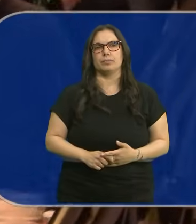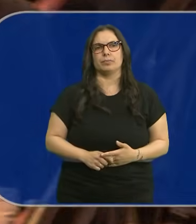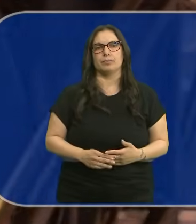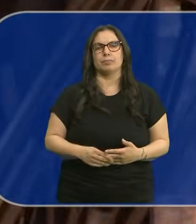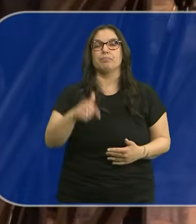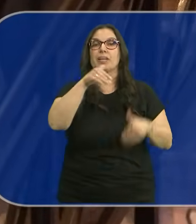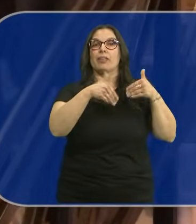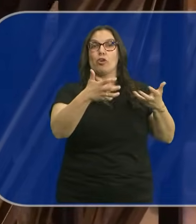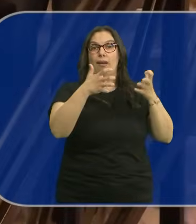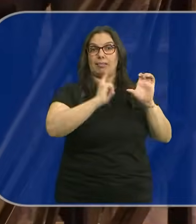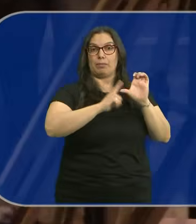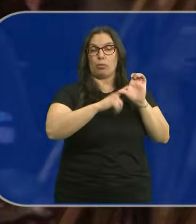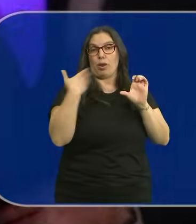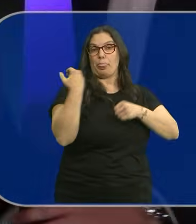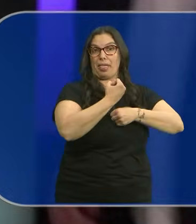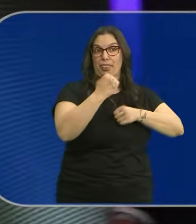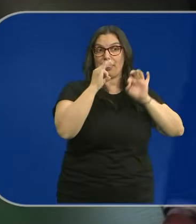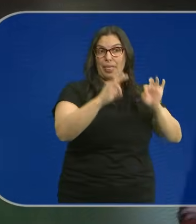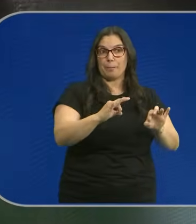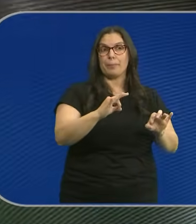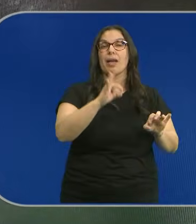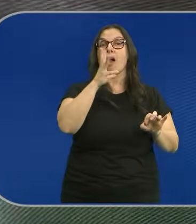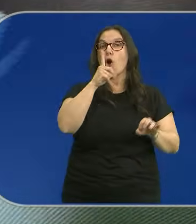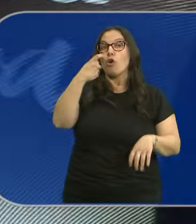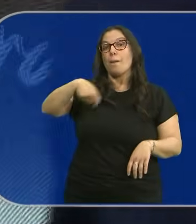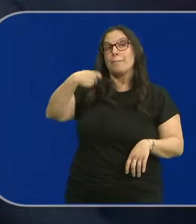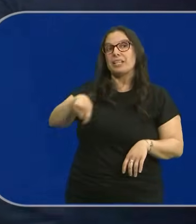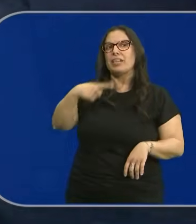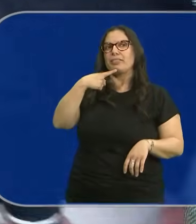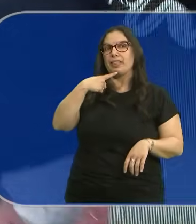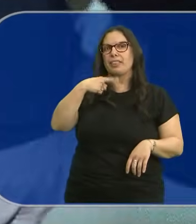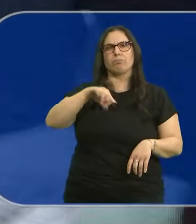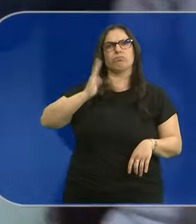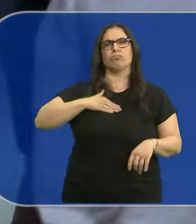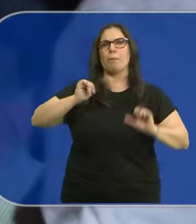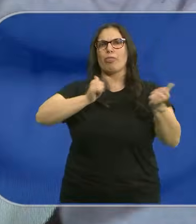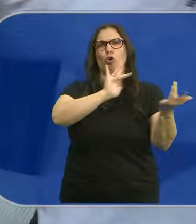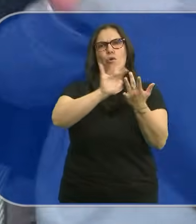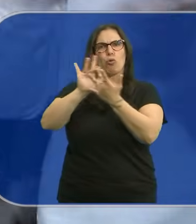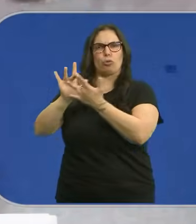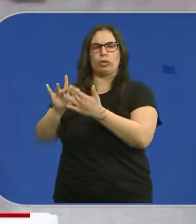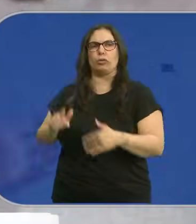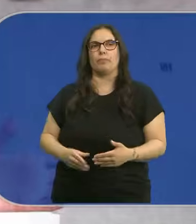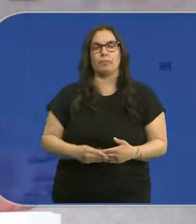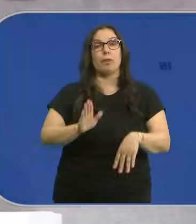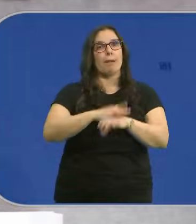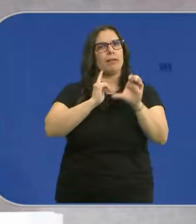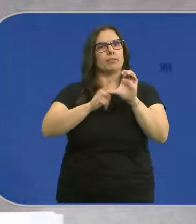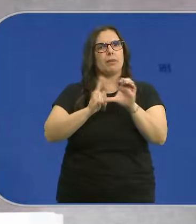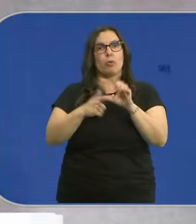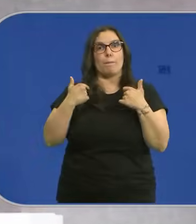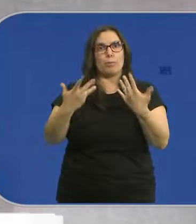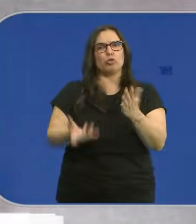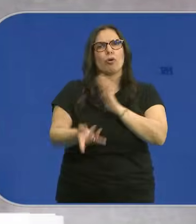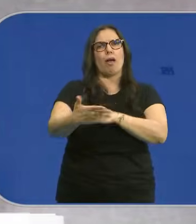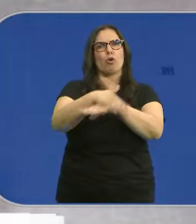Tras ganar las elecciones de Extremadura en diciembre, su hoy presidenta prometía iniciar el día siguiente una ronda de contactos. Para que Extremadura tenga cuanto